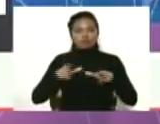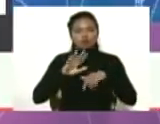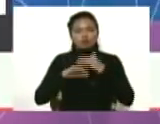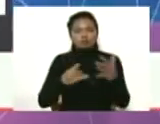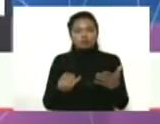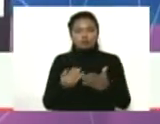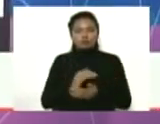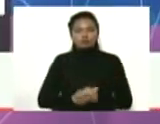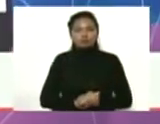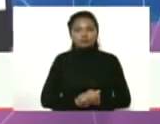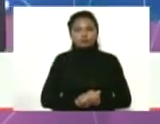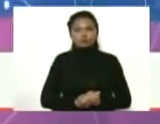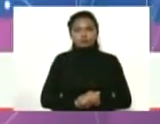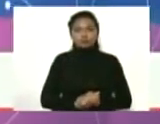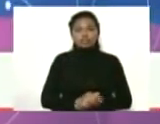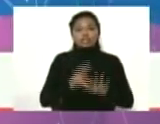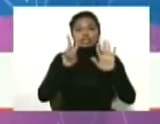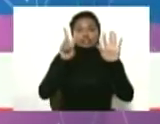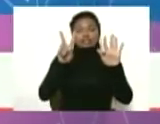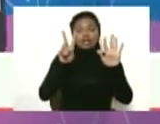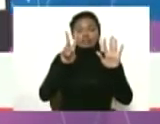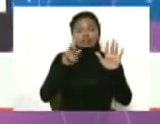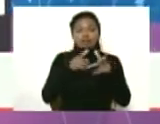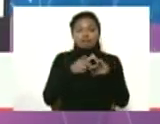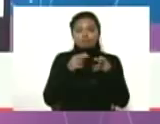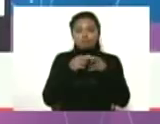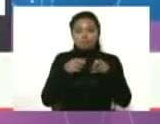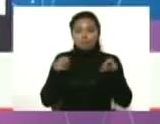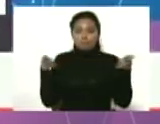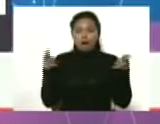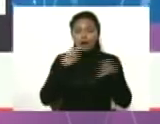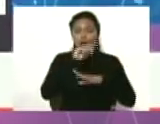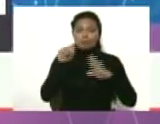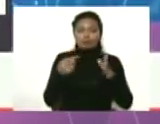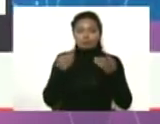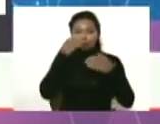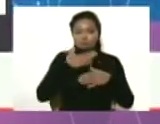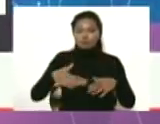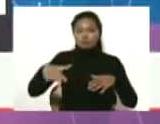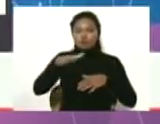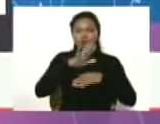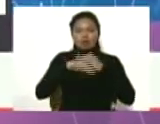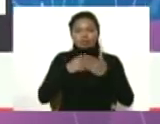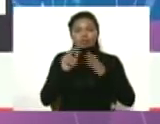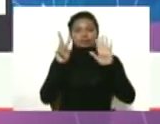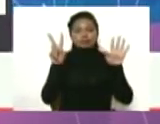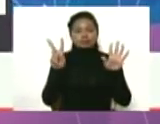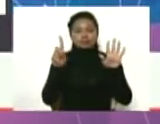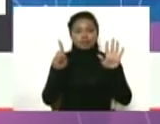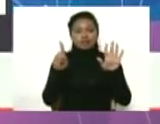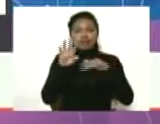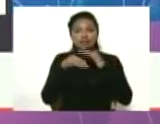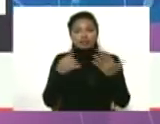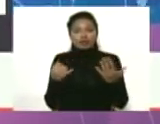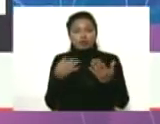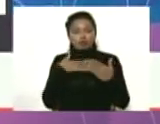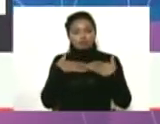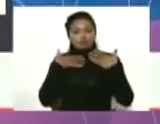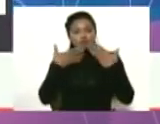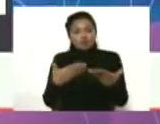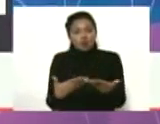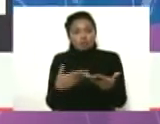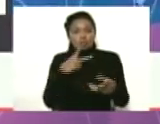las cuales 7 hectáreas están completamente pobladas y 6 hectáreas dispuestas para